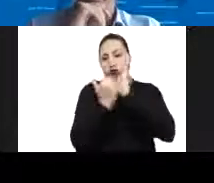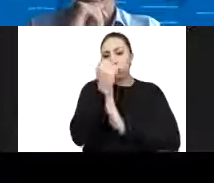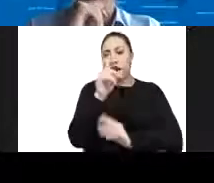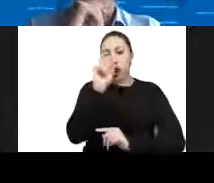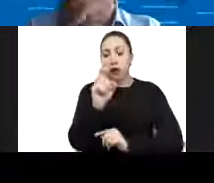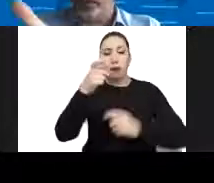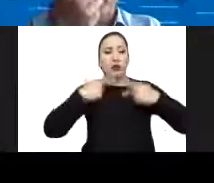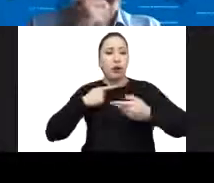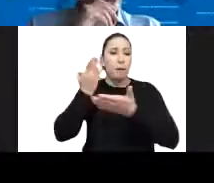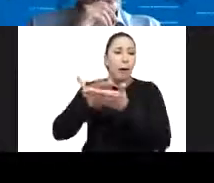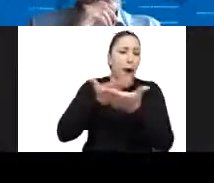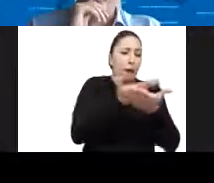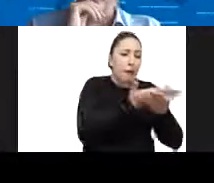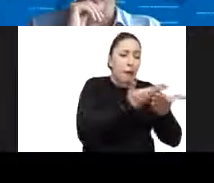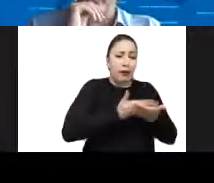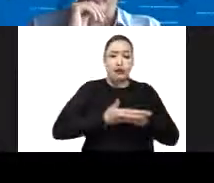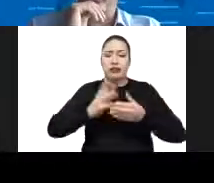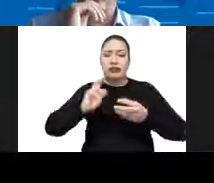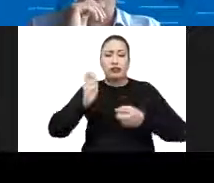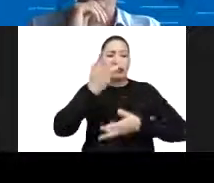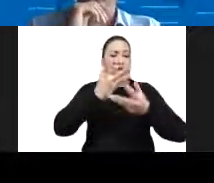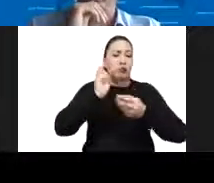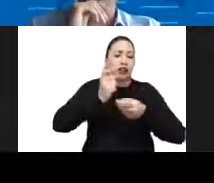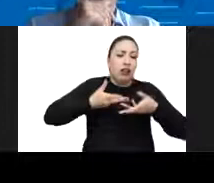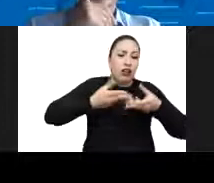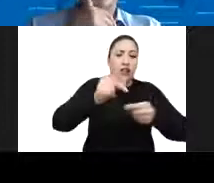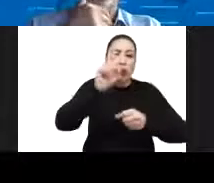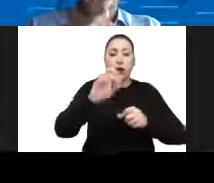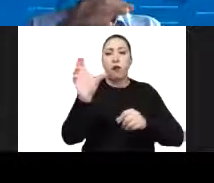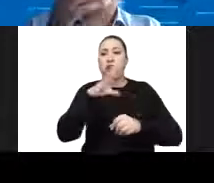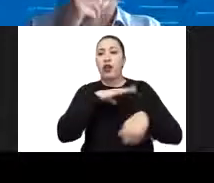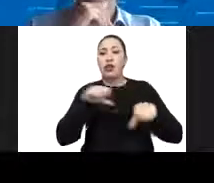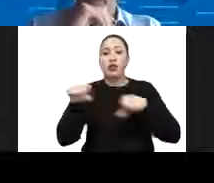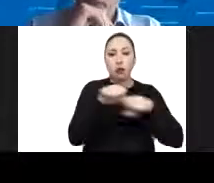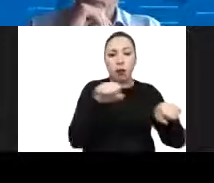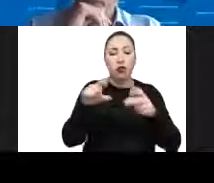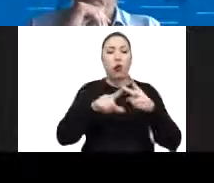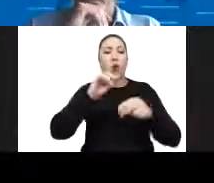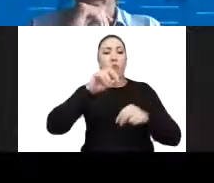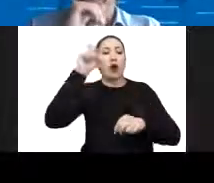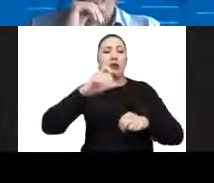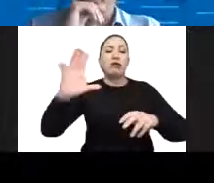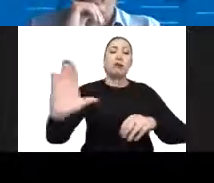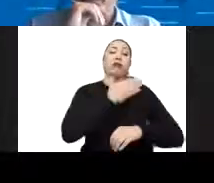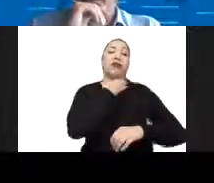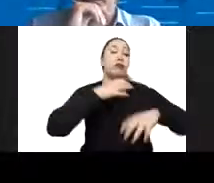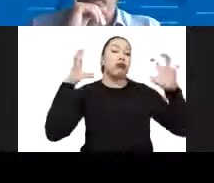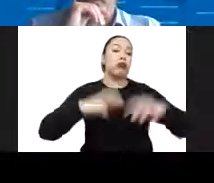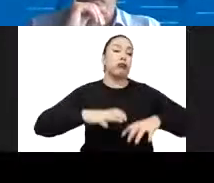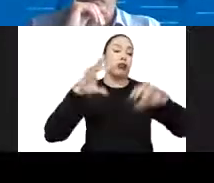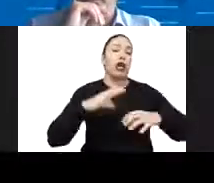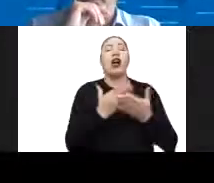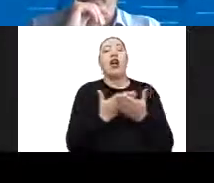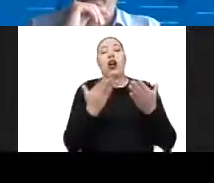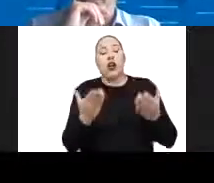demanda, puede ser un shock, por ejemplo, una inundación, un terremoto, y qué tipo de medidas podemos priorizar en